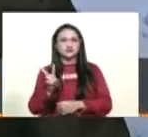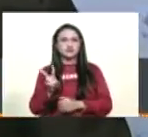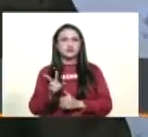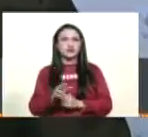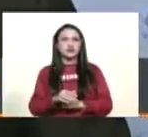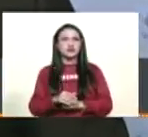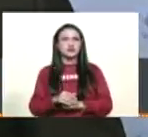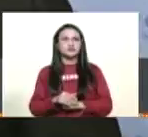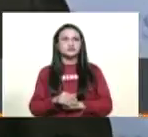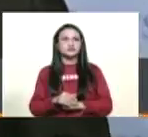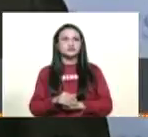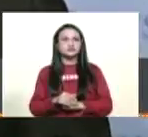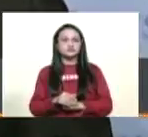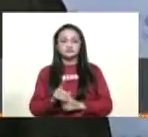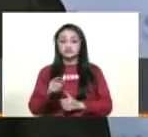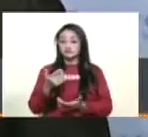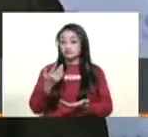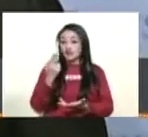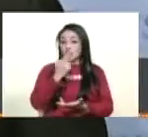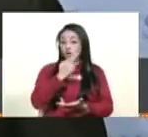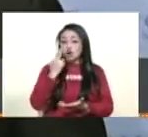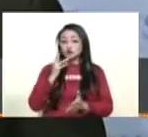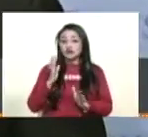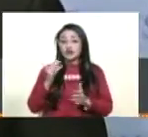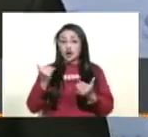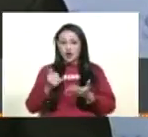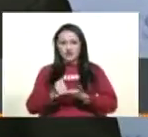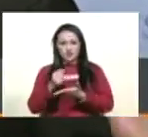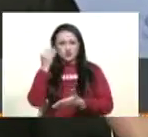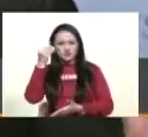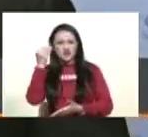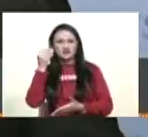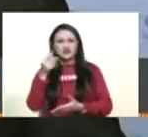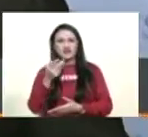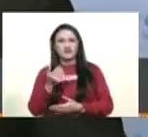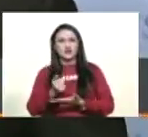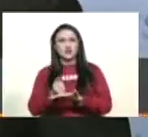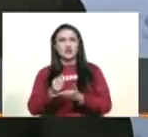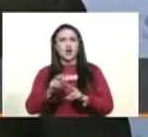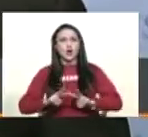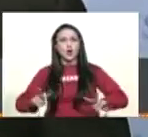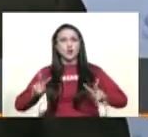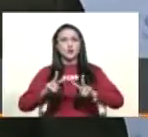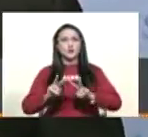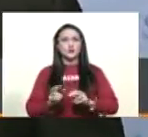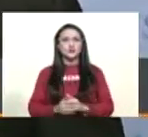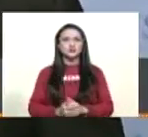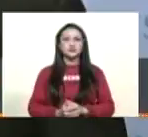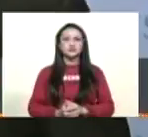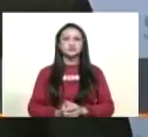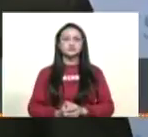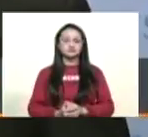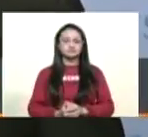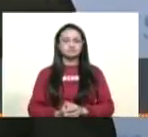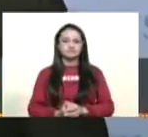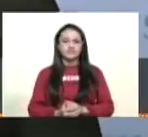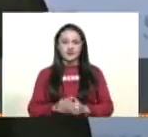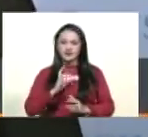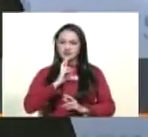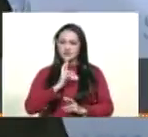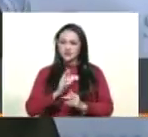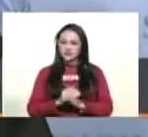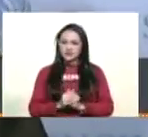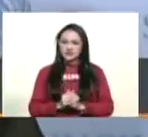tanto inocente pensar que lo van a ayudar acá. El multilateralismo ha impedido muchas guerras,